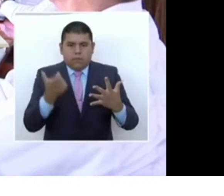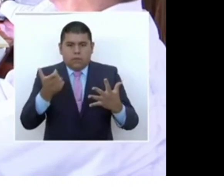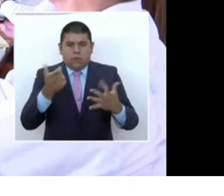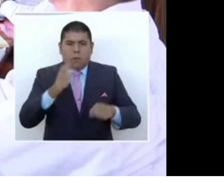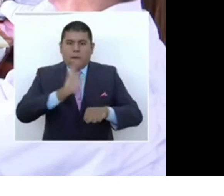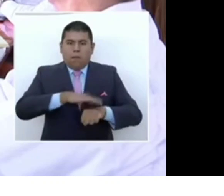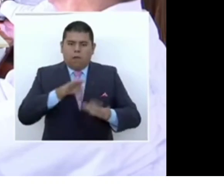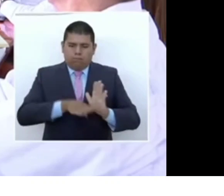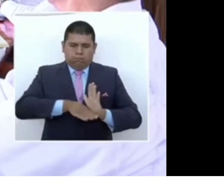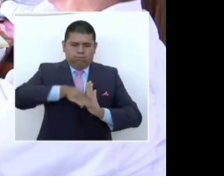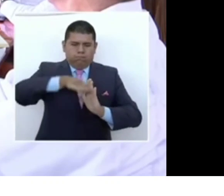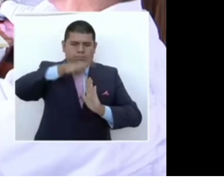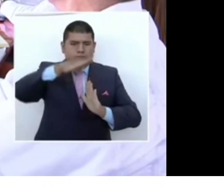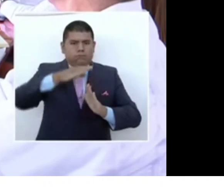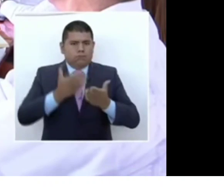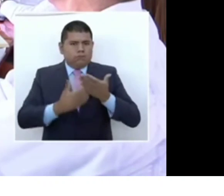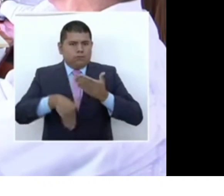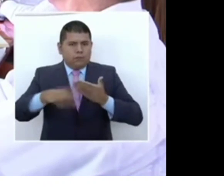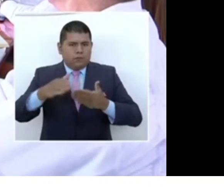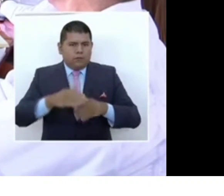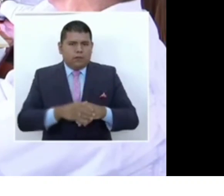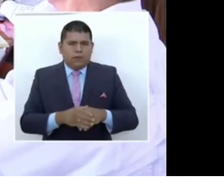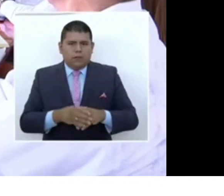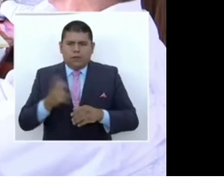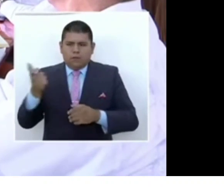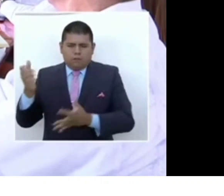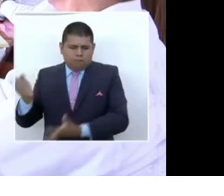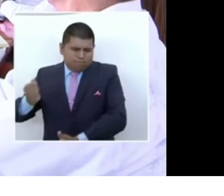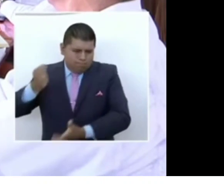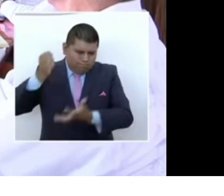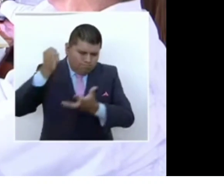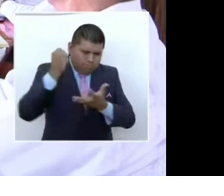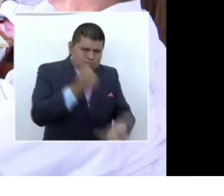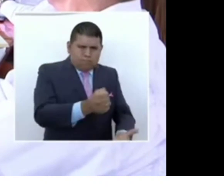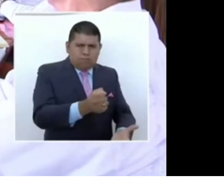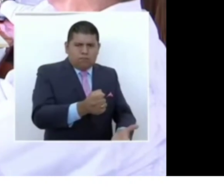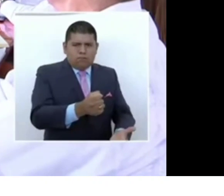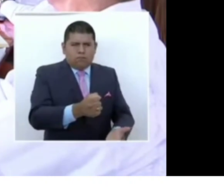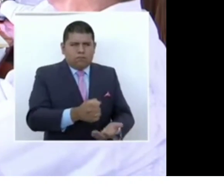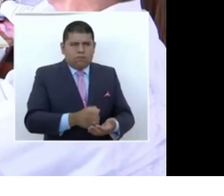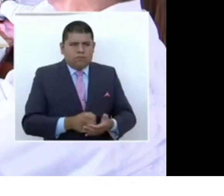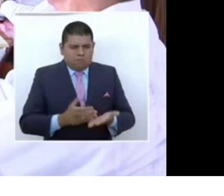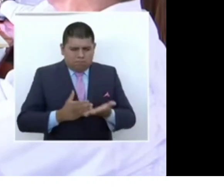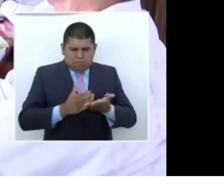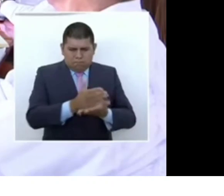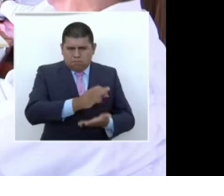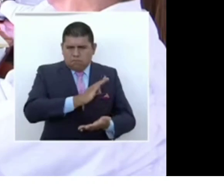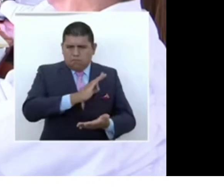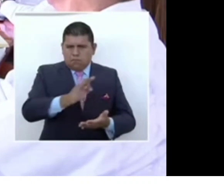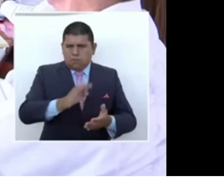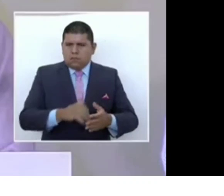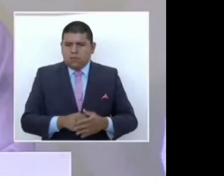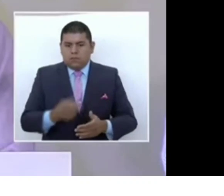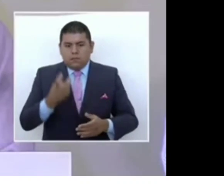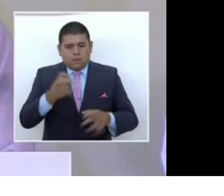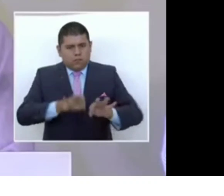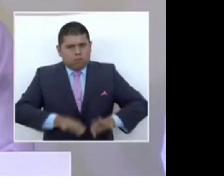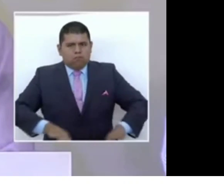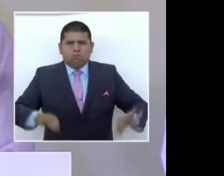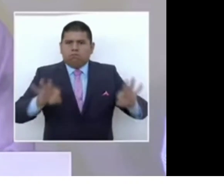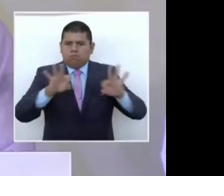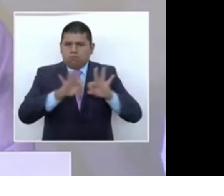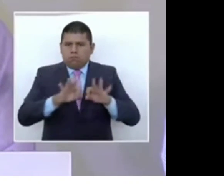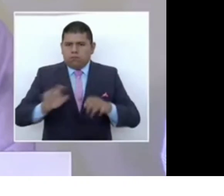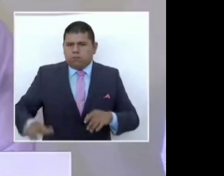montos que se entregan de manera directa, porque eso es otro distintivo